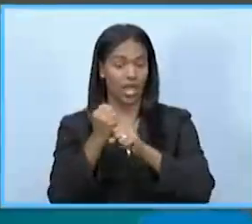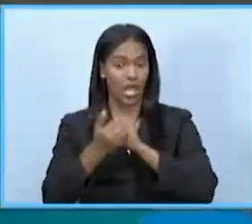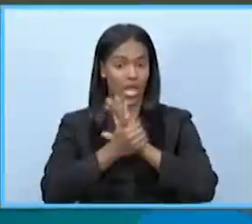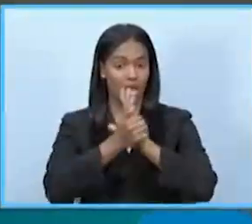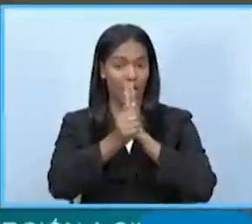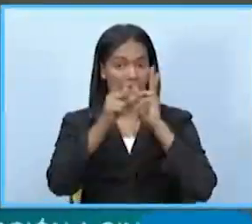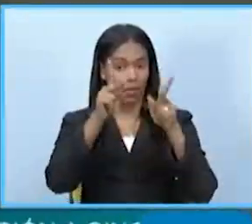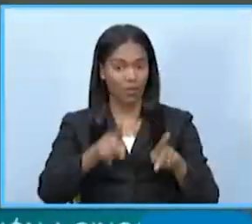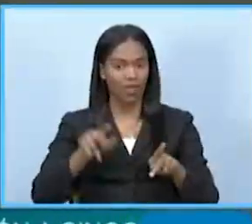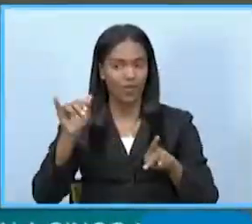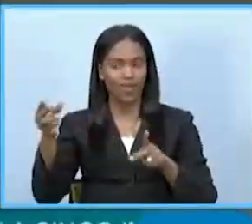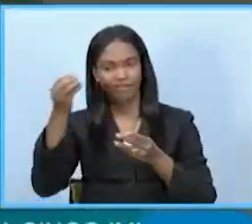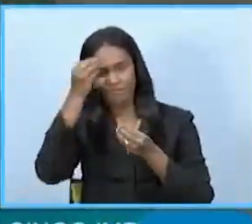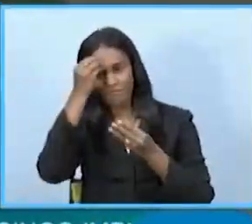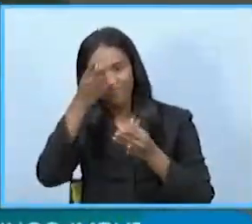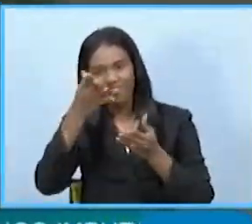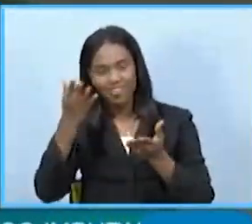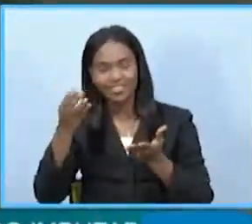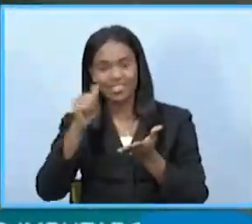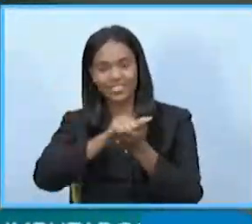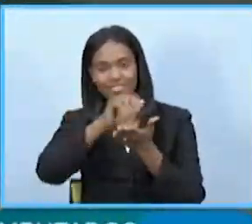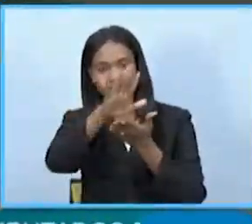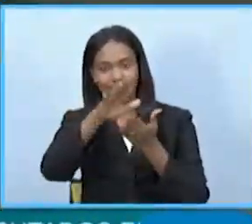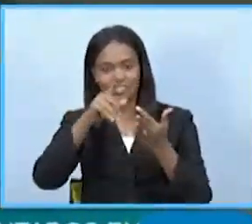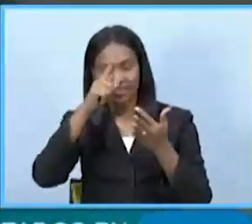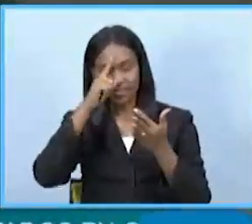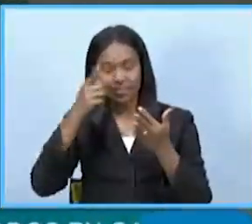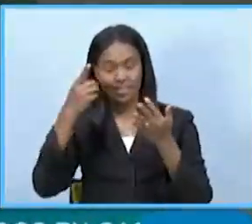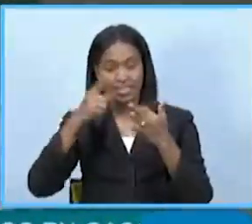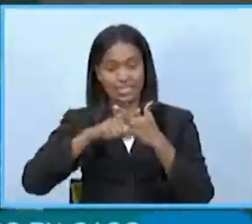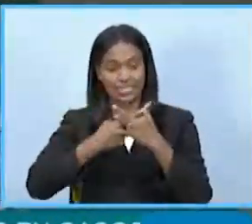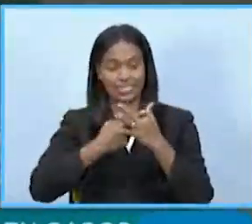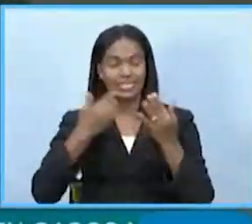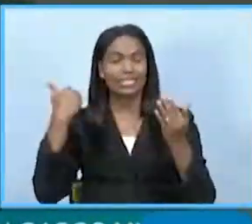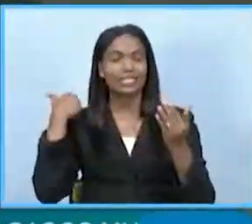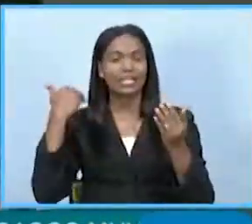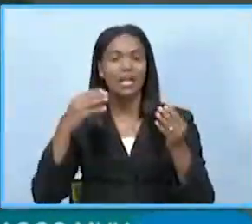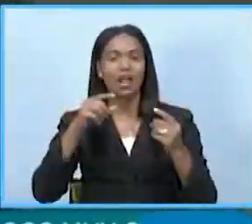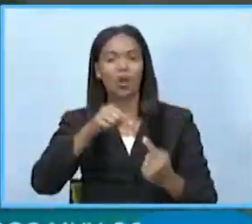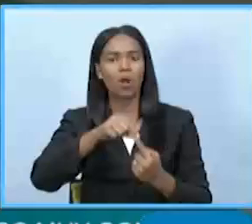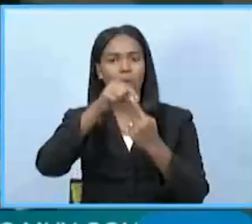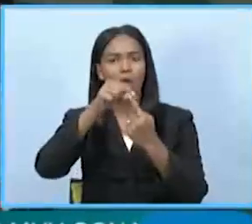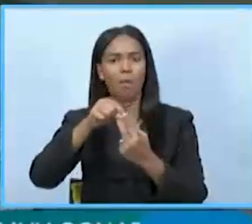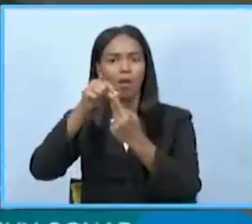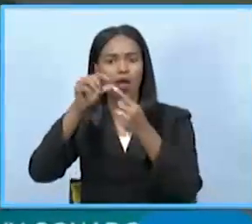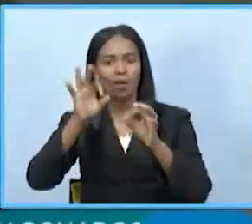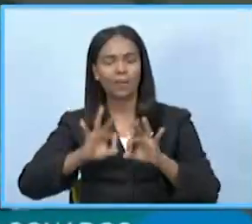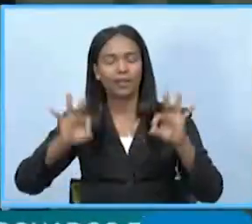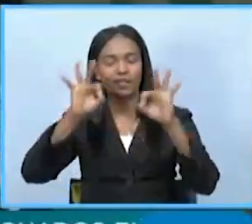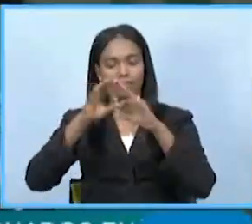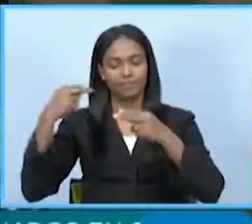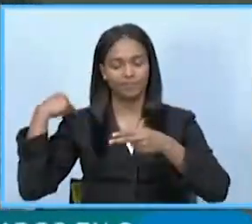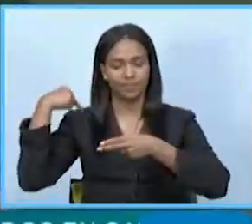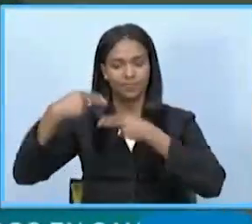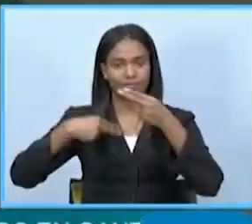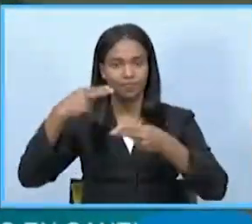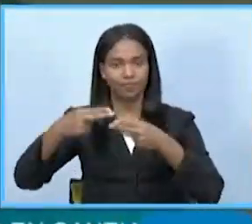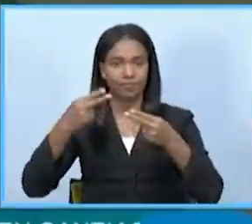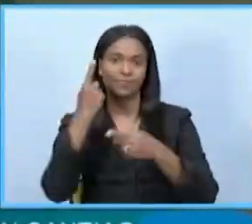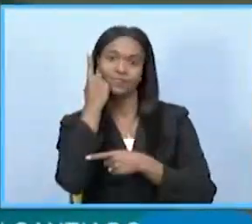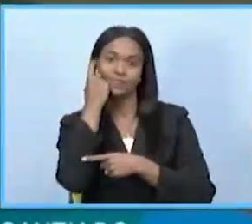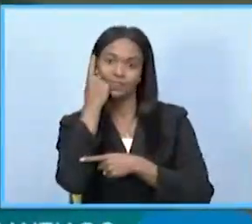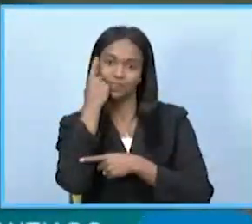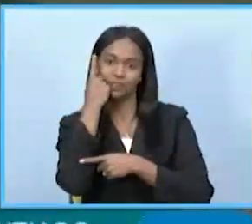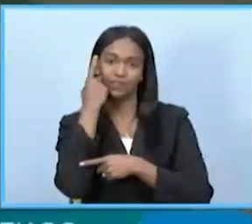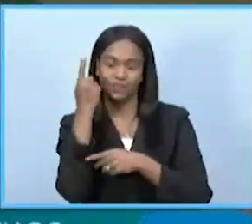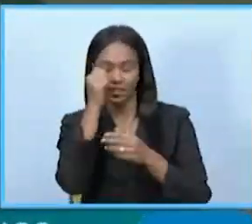tal y como nos cuenta la nota enviada por Inicia, recoge los pilares esenciales de la historia